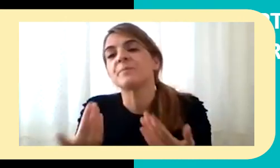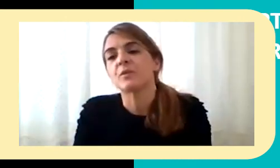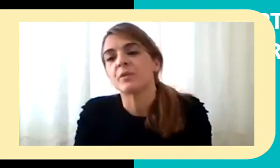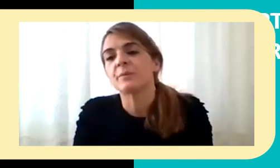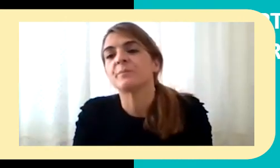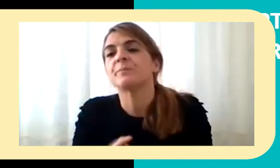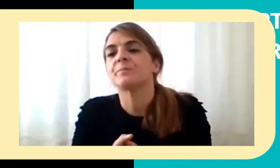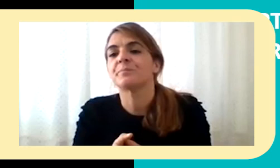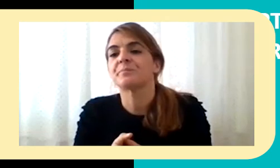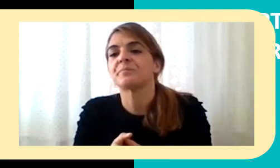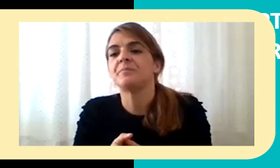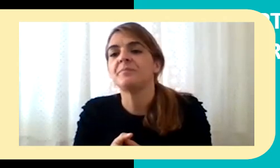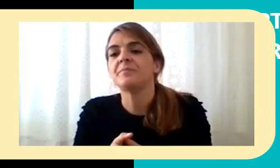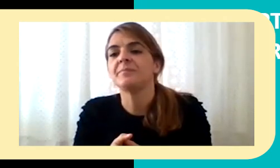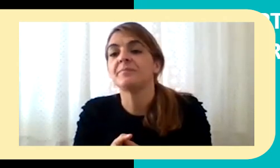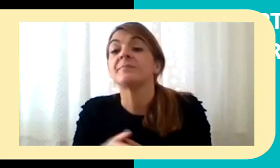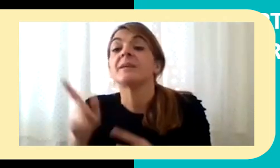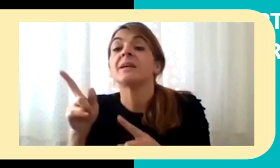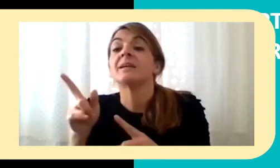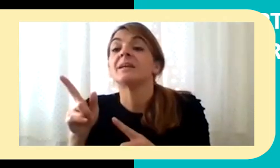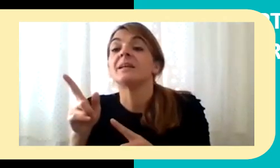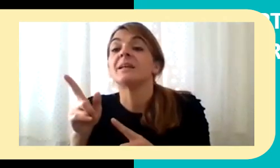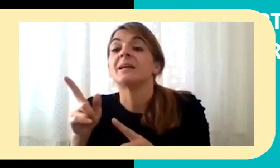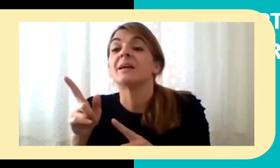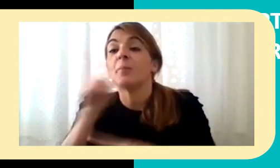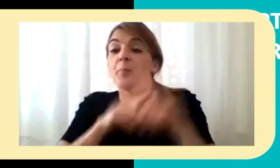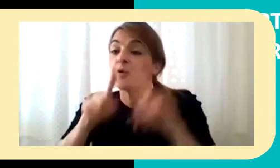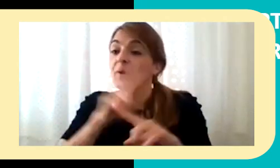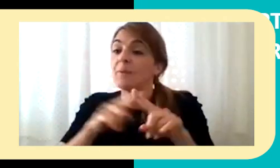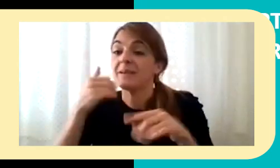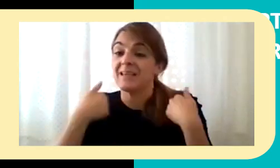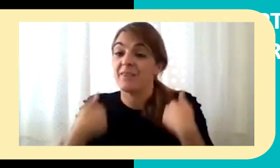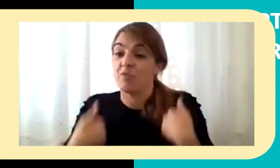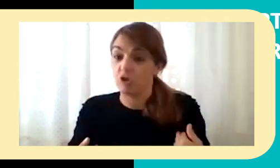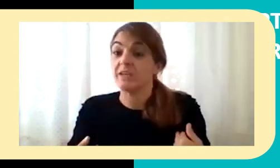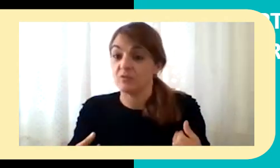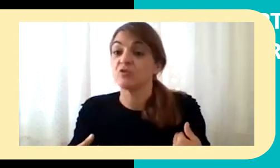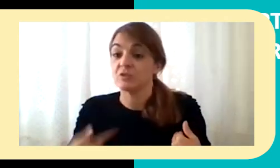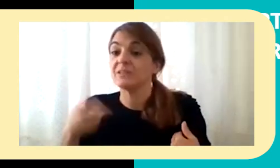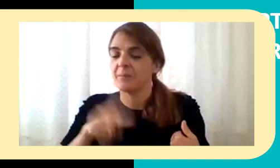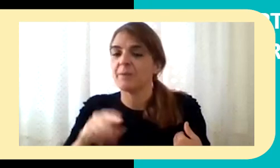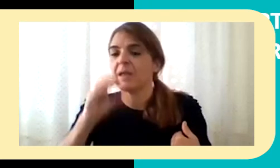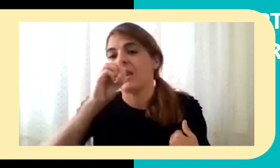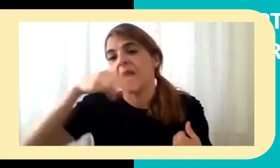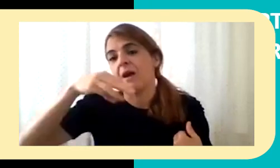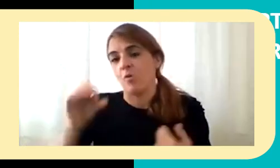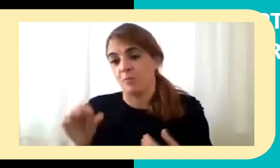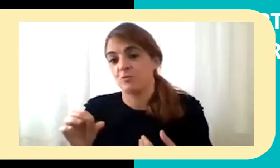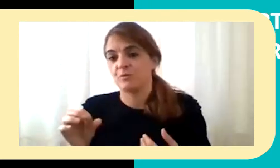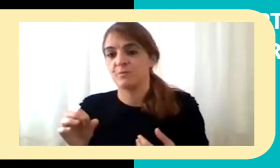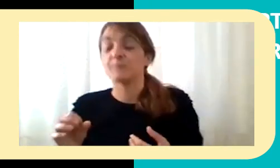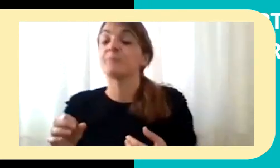palabra disruptores endocrinos y tiene un documento sobre disrupción endocrina. ¿Qué es un disruptor? Una sustancia que, estando